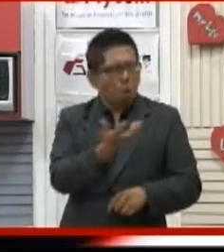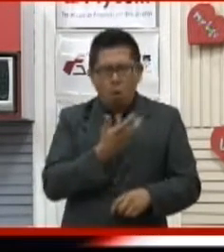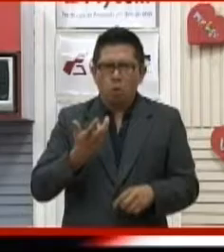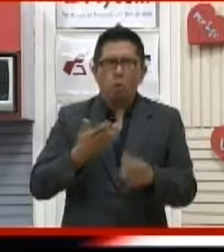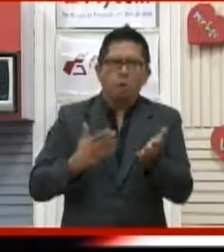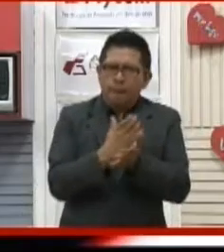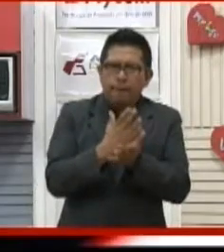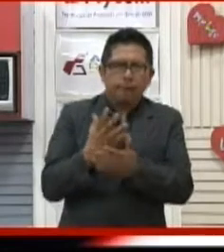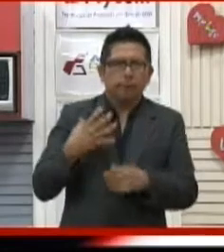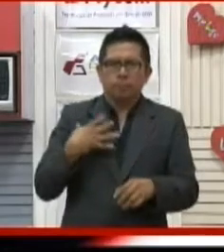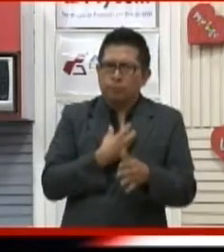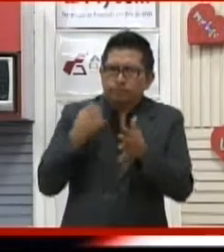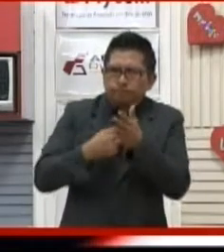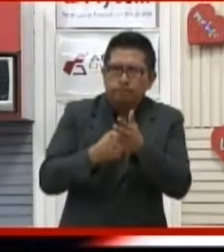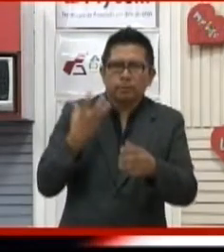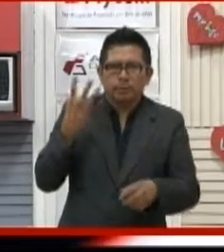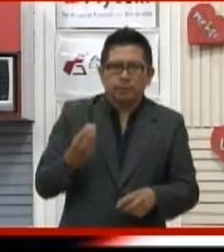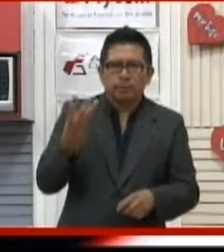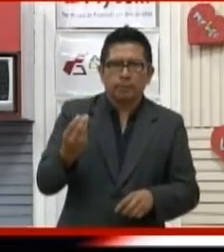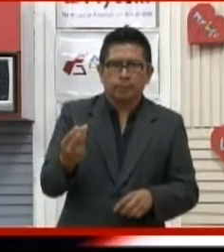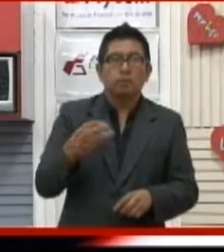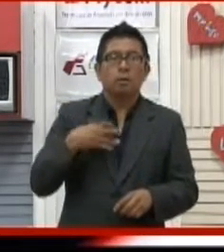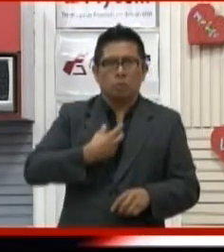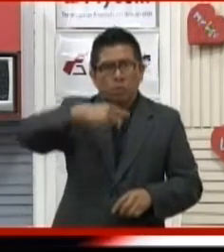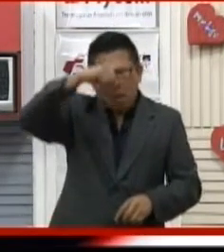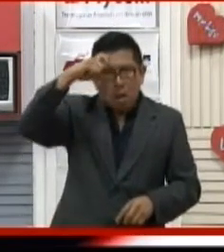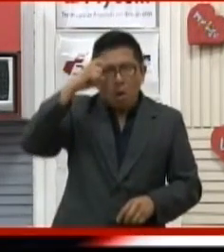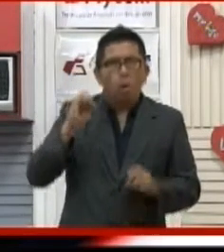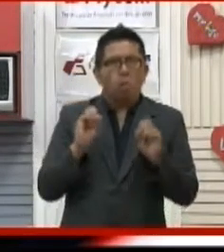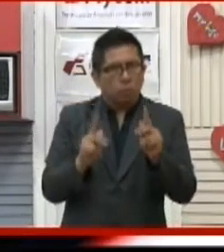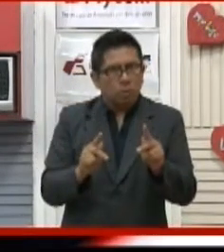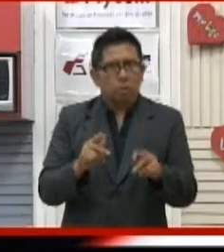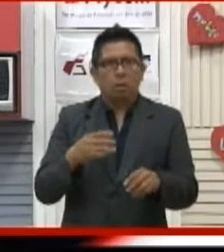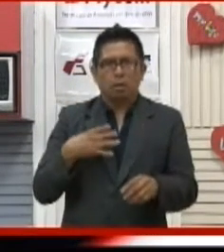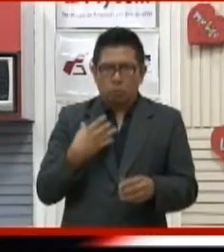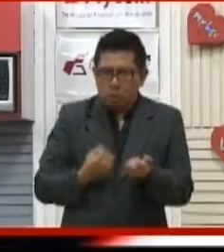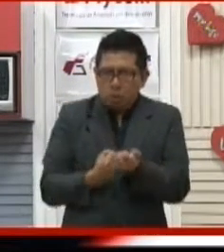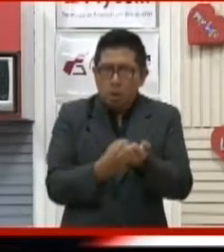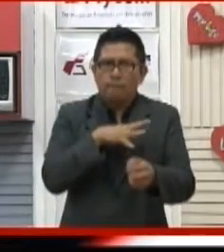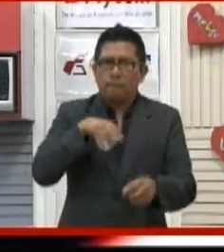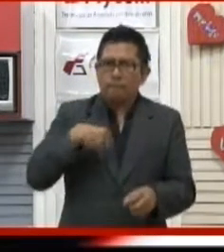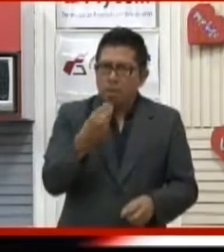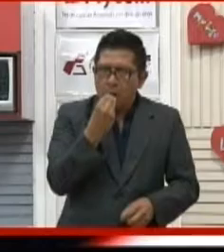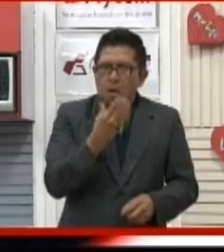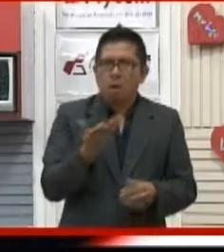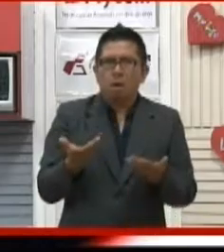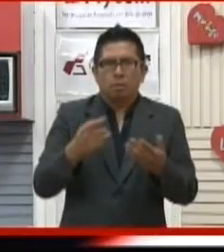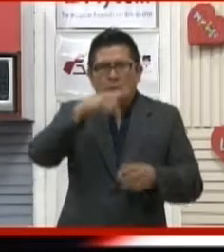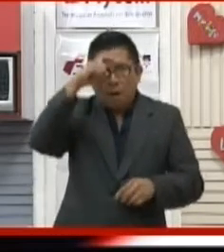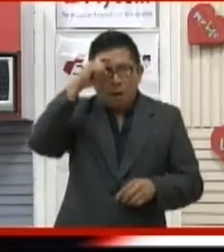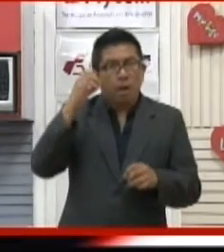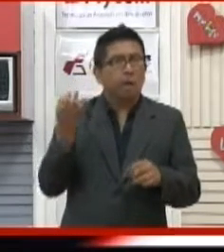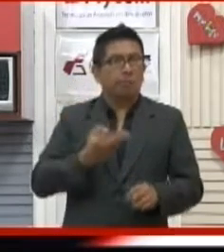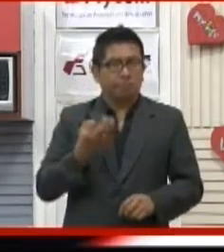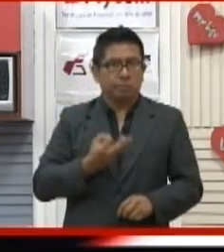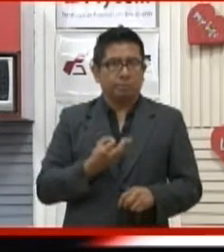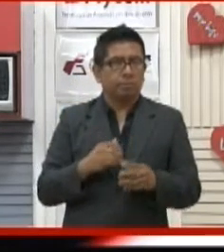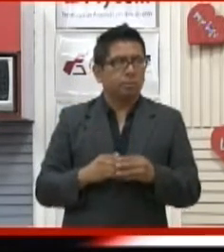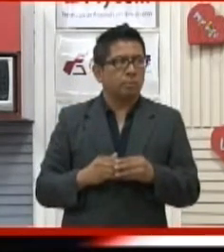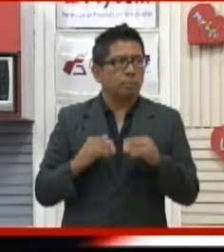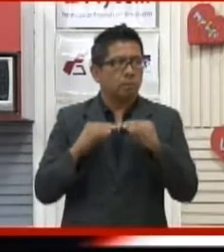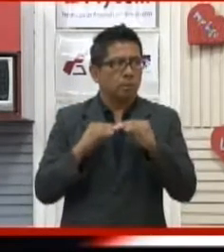a día, alimentar a nuestras familias, llevar el sustento diario a nuestra casa. Entonces botar